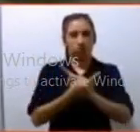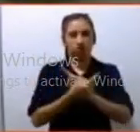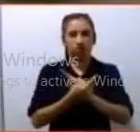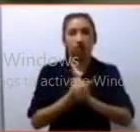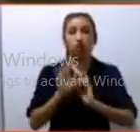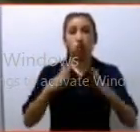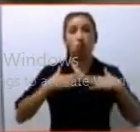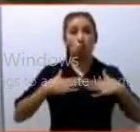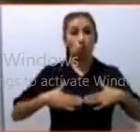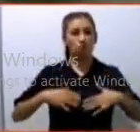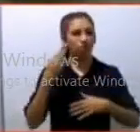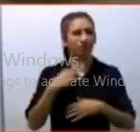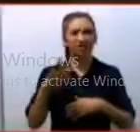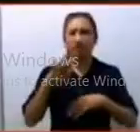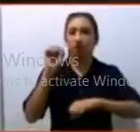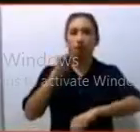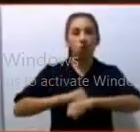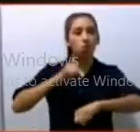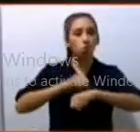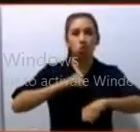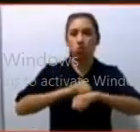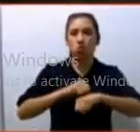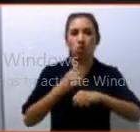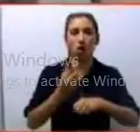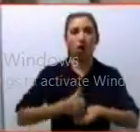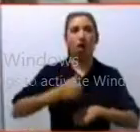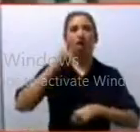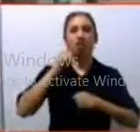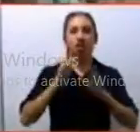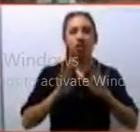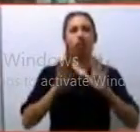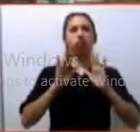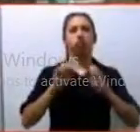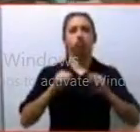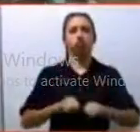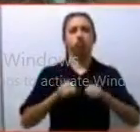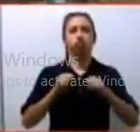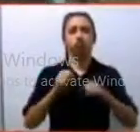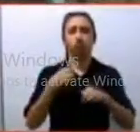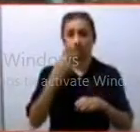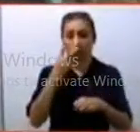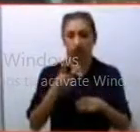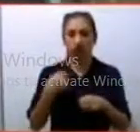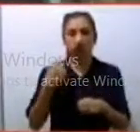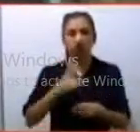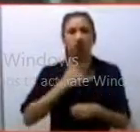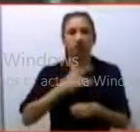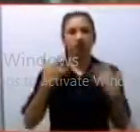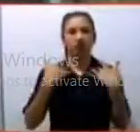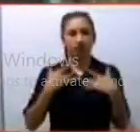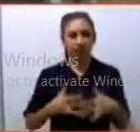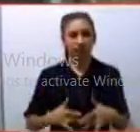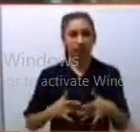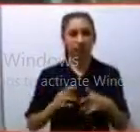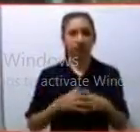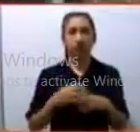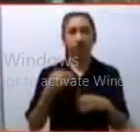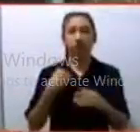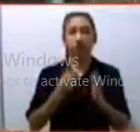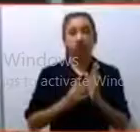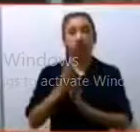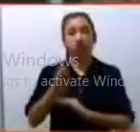Su cuerpo siempre se pone rígido, se tiende para atrás. Verlo así es una tristeza. Me iba a